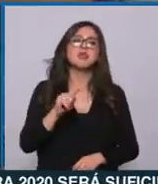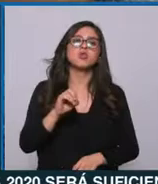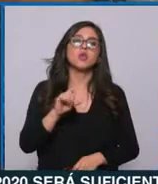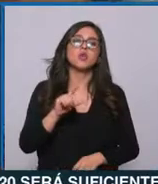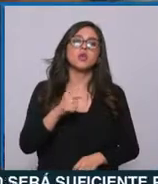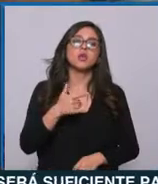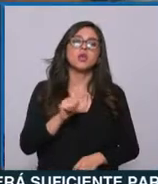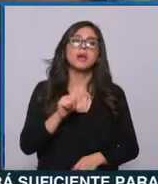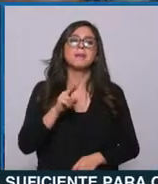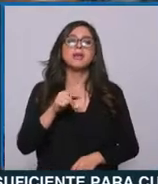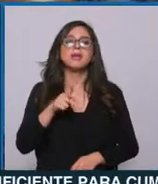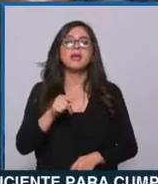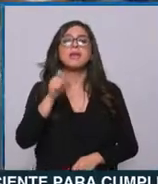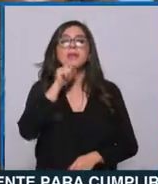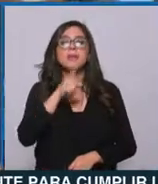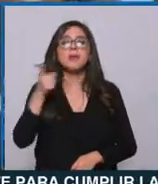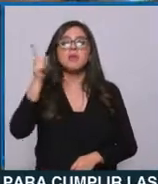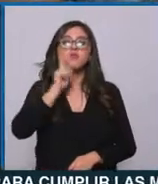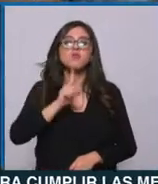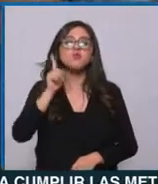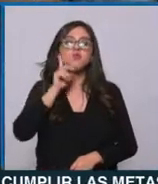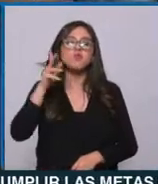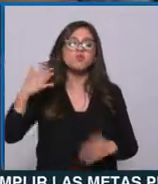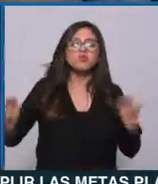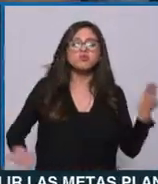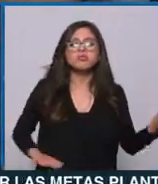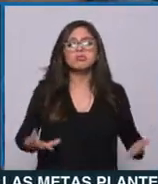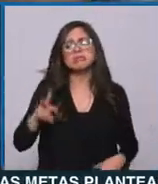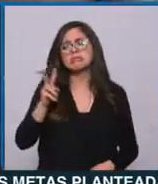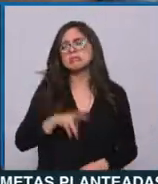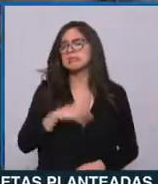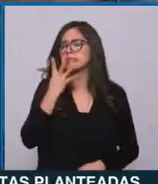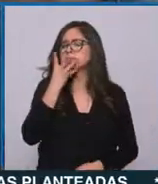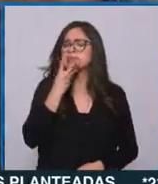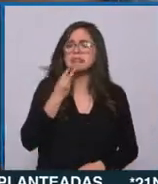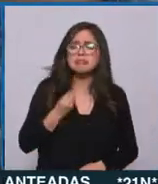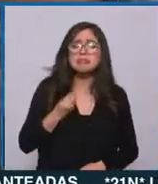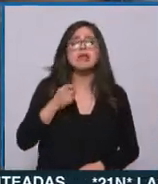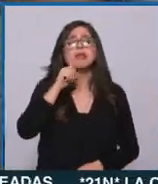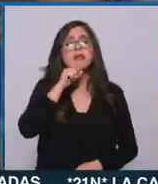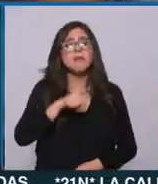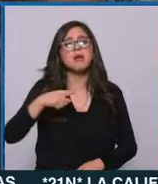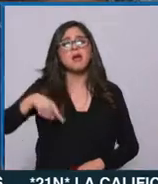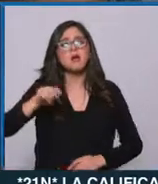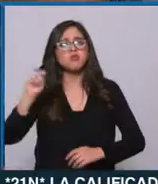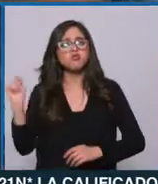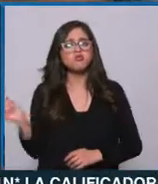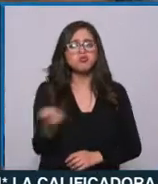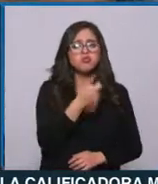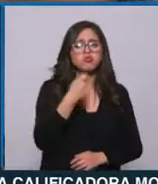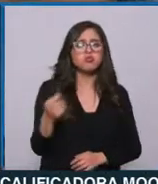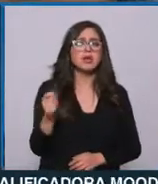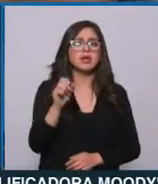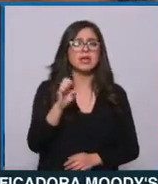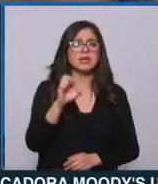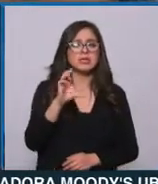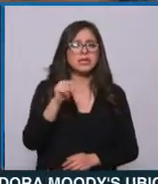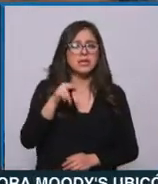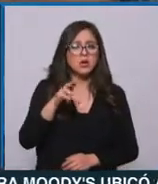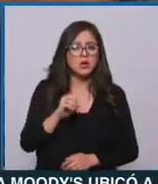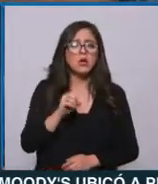danzas paganas con nuestras bellas danzantes que son muy hermosas. Además vamos a tener el combate escénico, vamos a